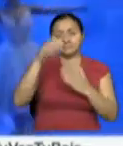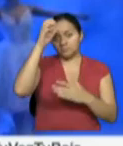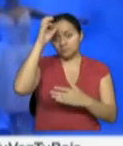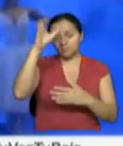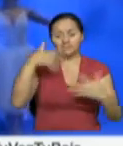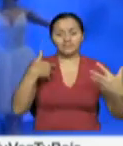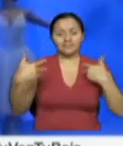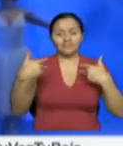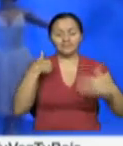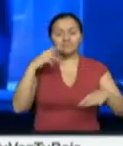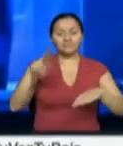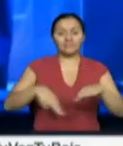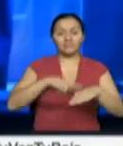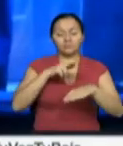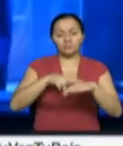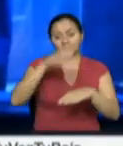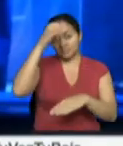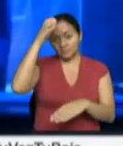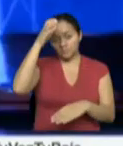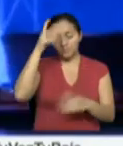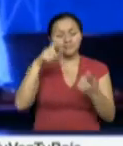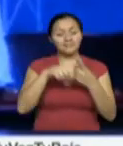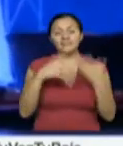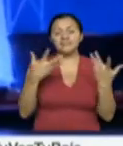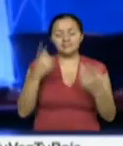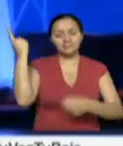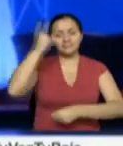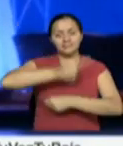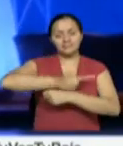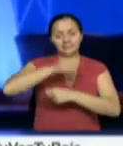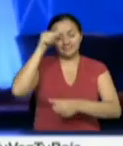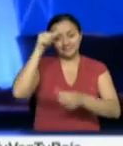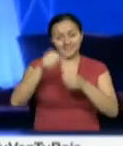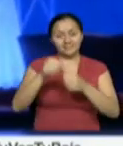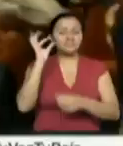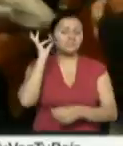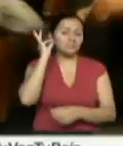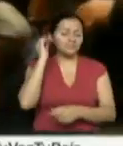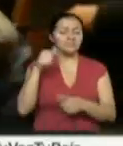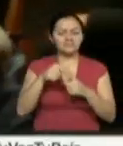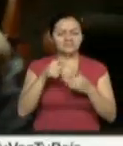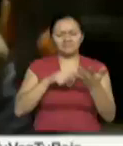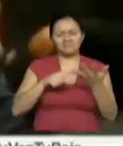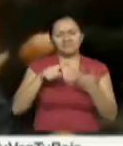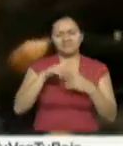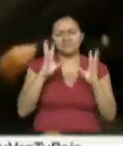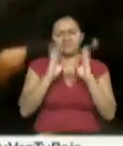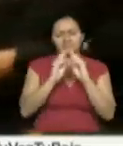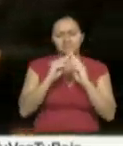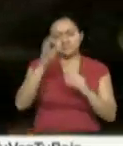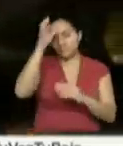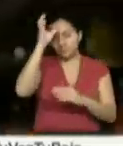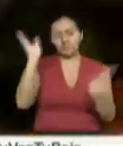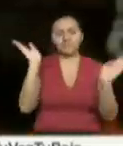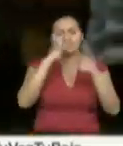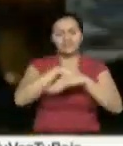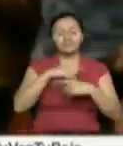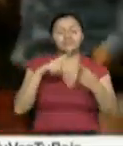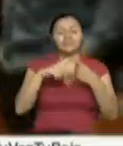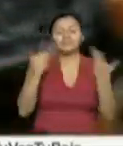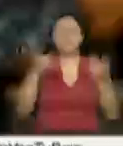Teatro Nacional Benjamín Carrión, en conmemoración por el Día Mundial de la Mujer, presentan una serie de eventos culturales gratuitos para